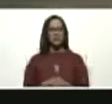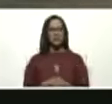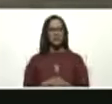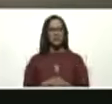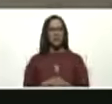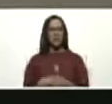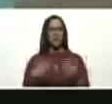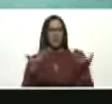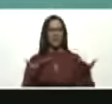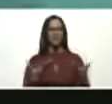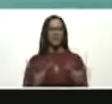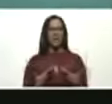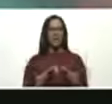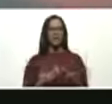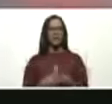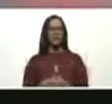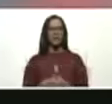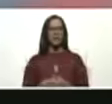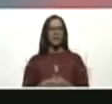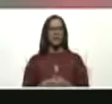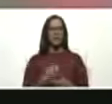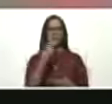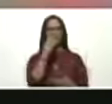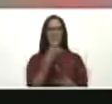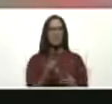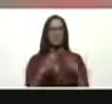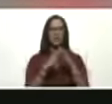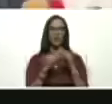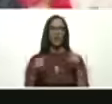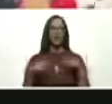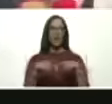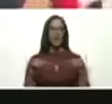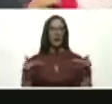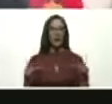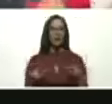en el Tiuna, recorrí todo el espacio,